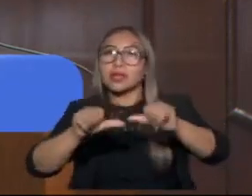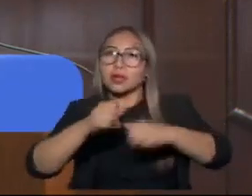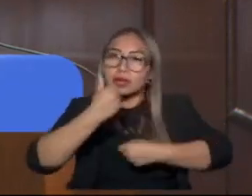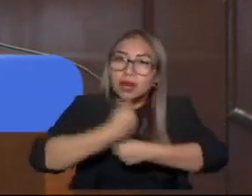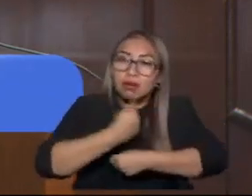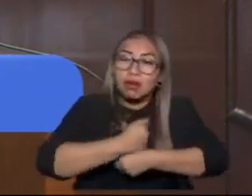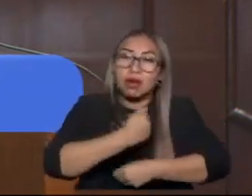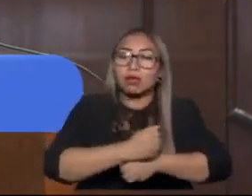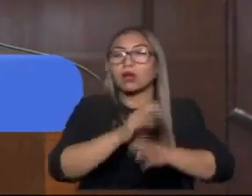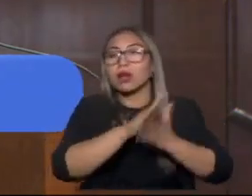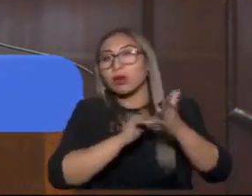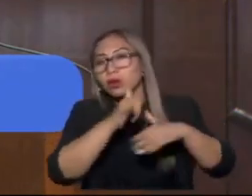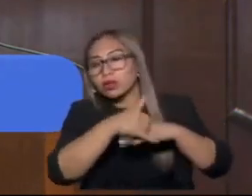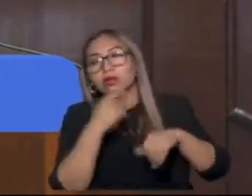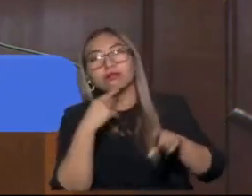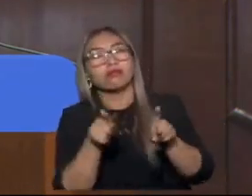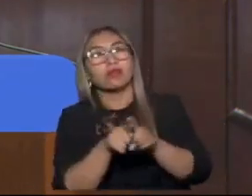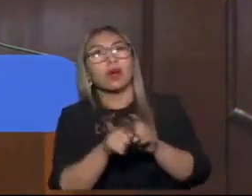cabo